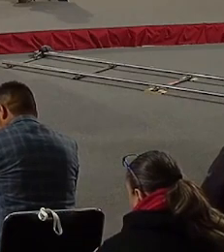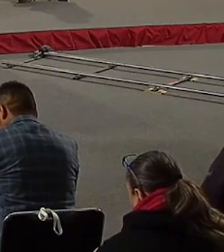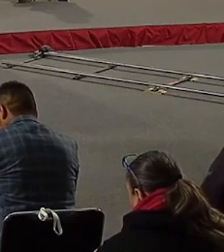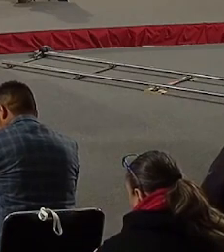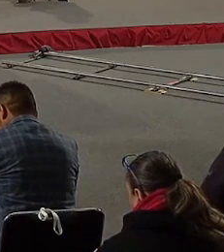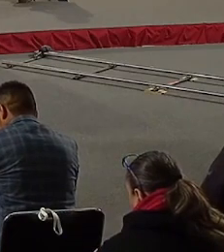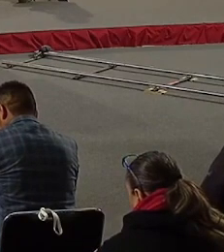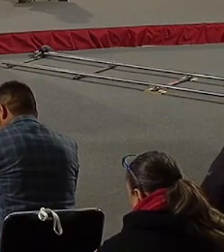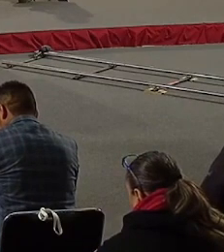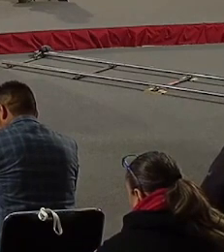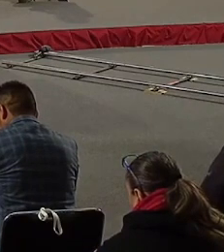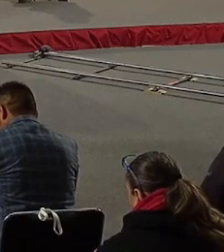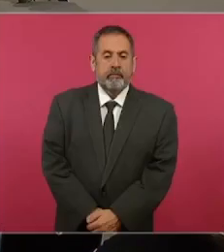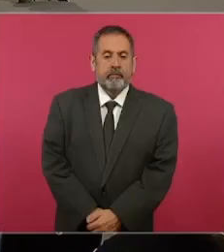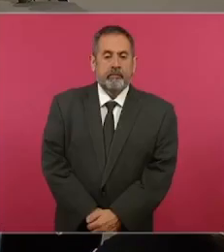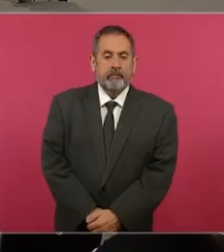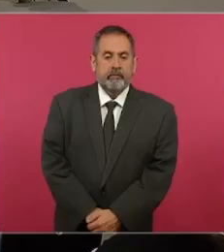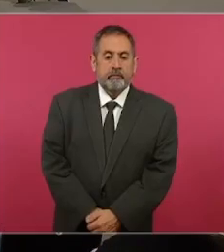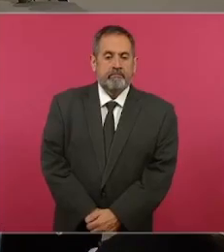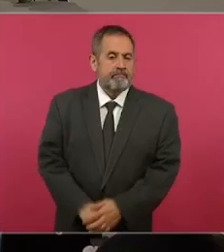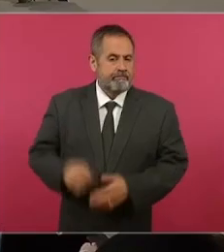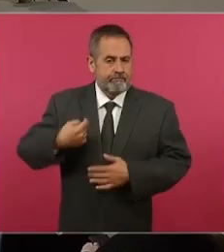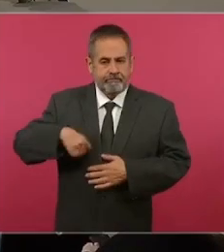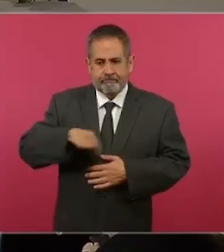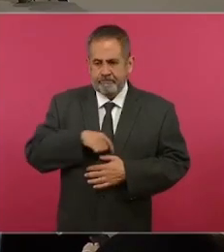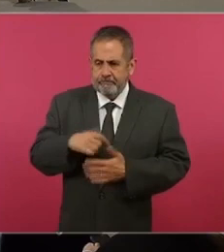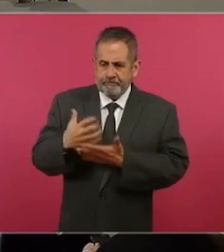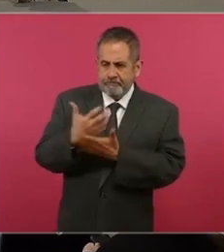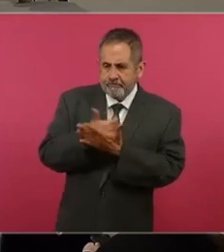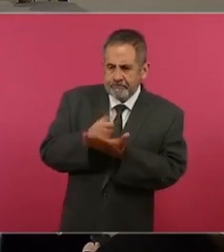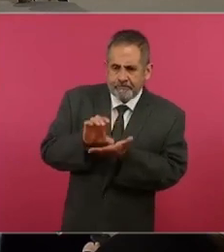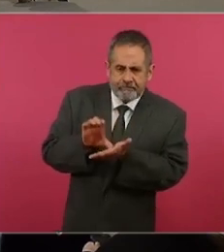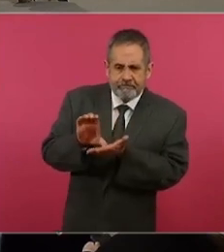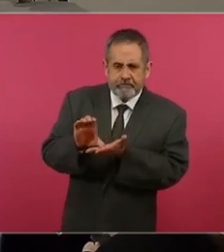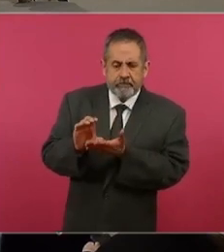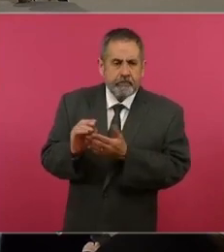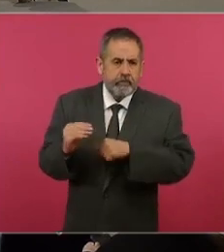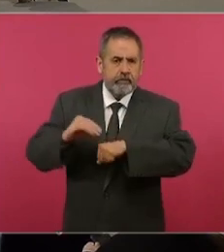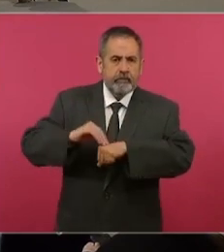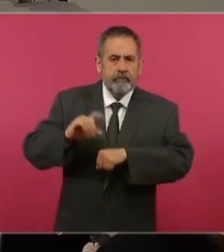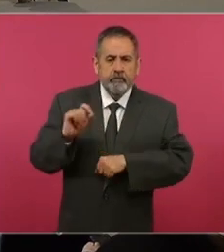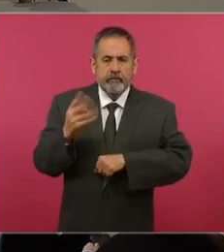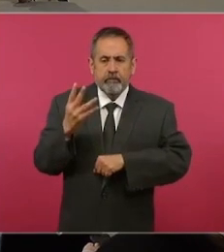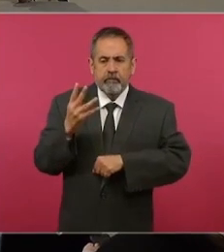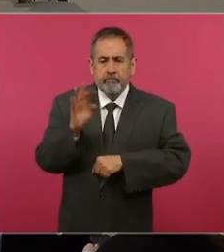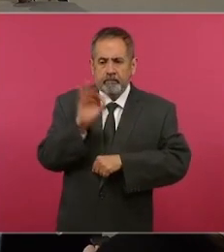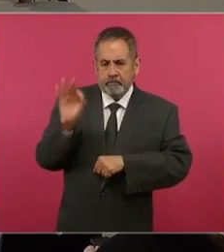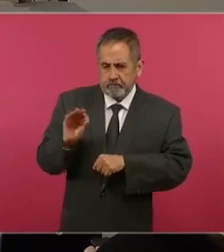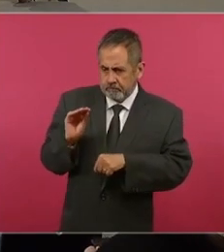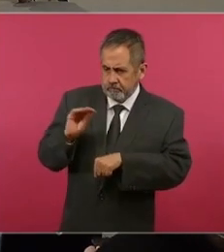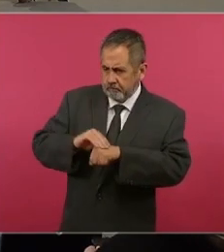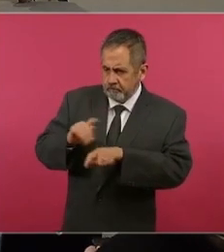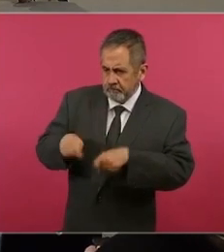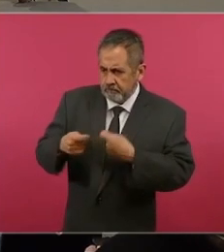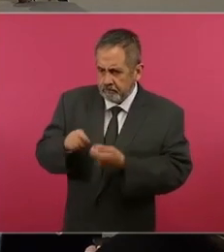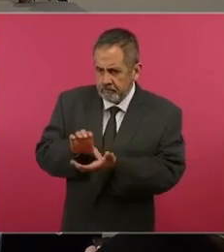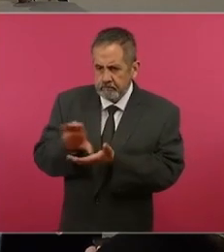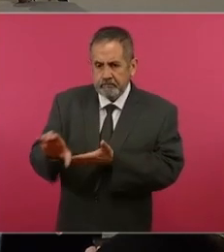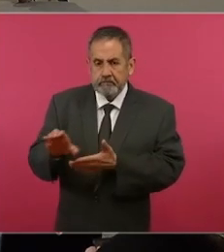nosotros lo aumentamos del 18 al 22 en 24% en términos reales.